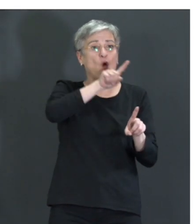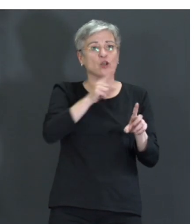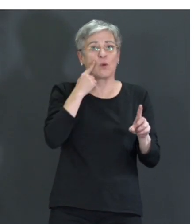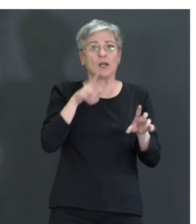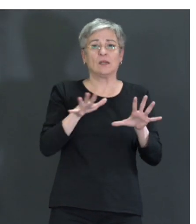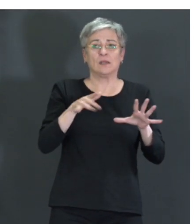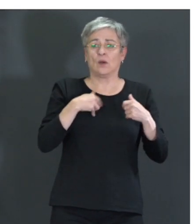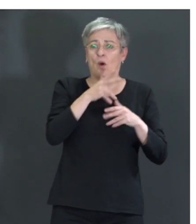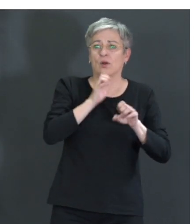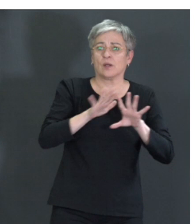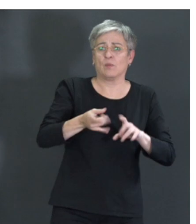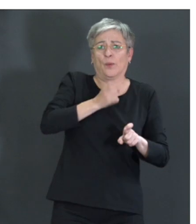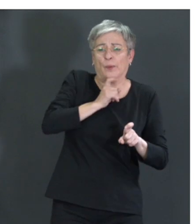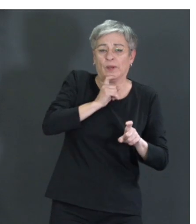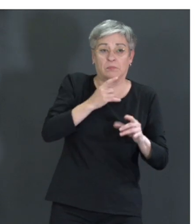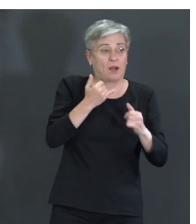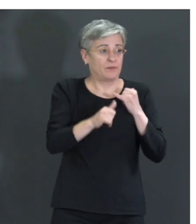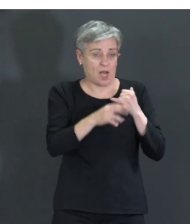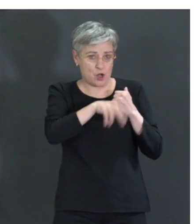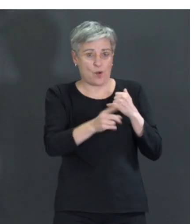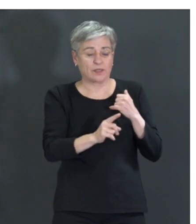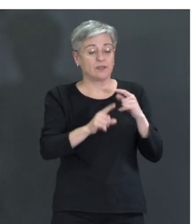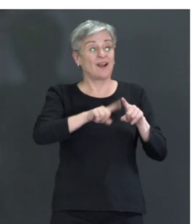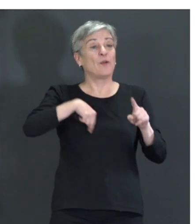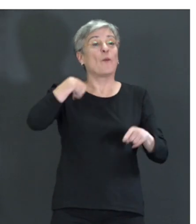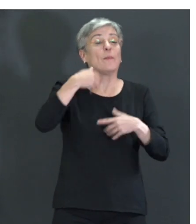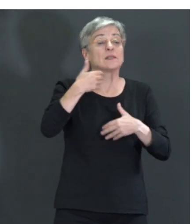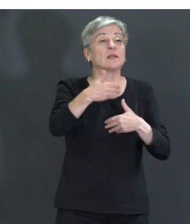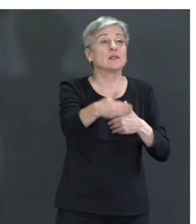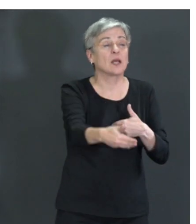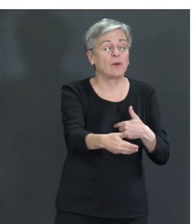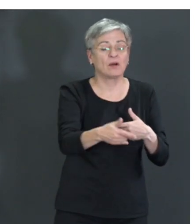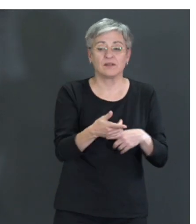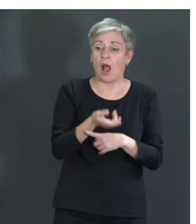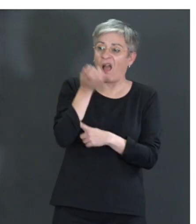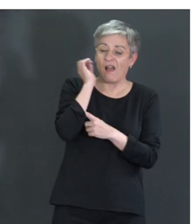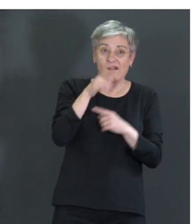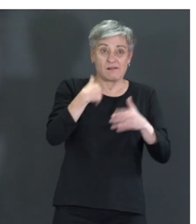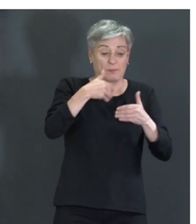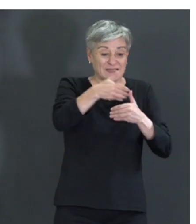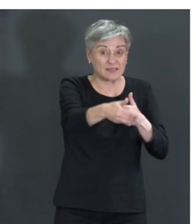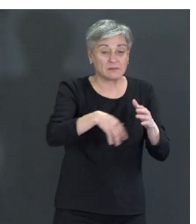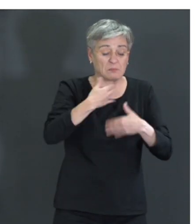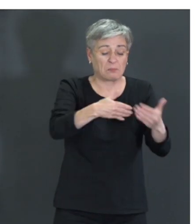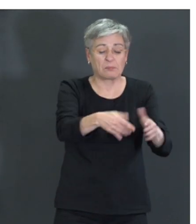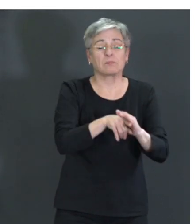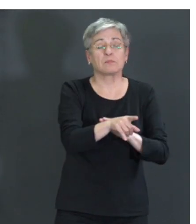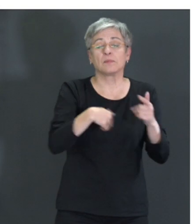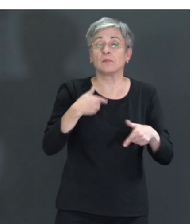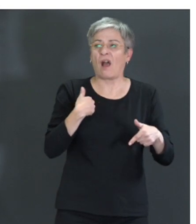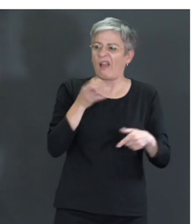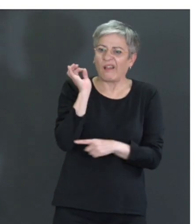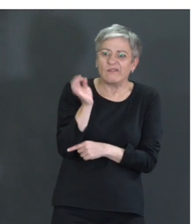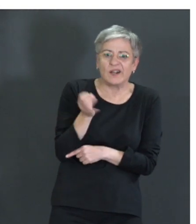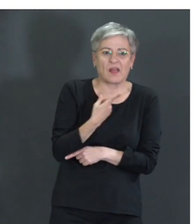¿no? Y la montaña a veces no está. Luego, cuando vuelves a hablar con ellos, te das cuenta que te dicen, pues es verdad, o sea, no hemos tenido dificultades, o